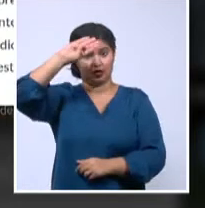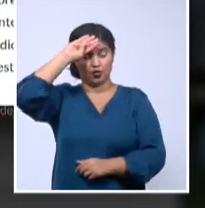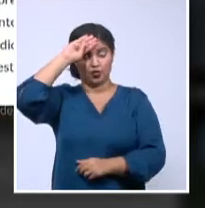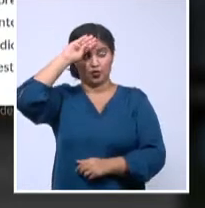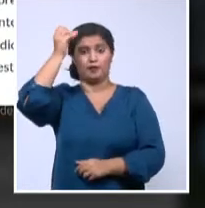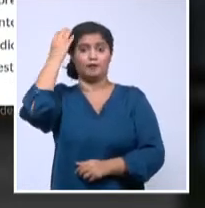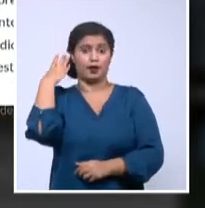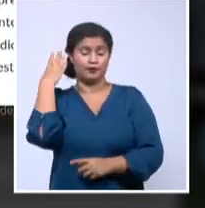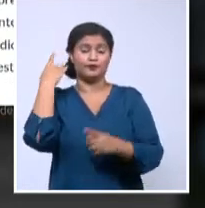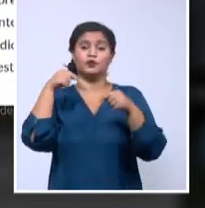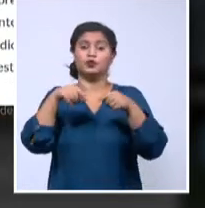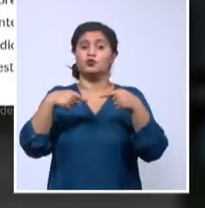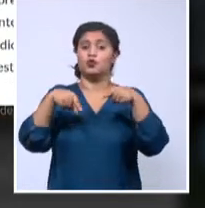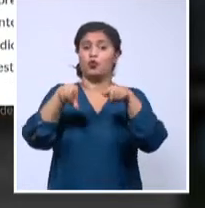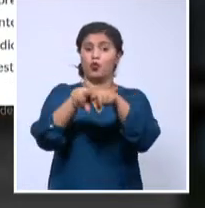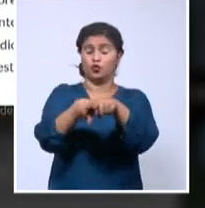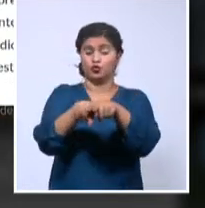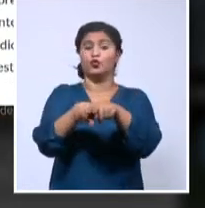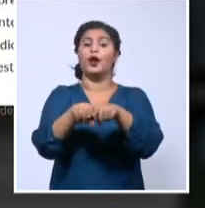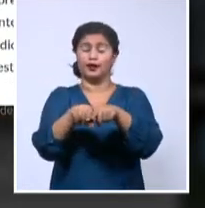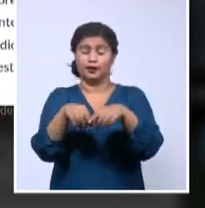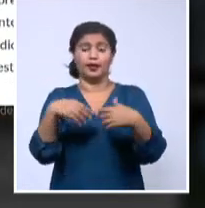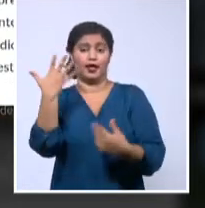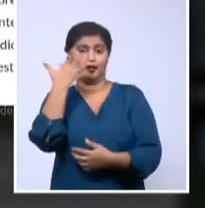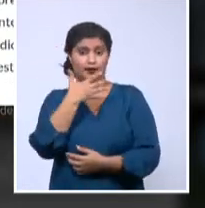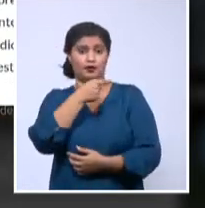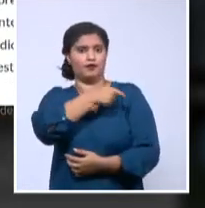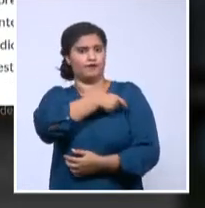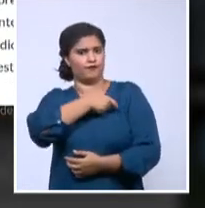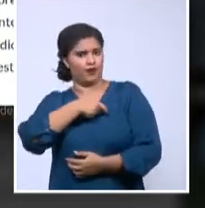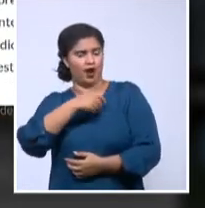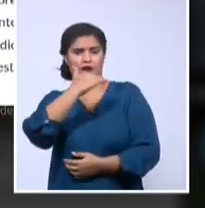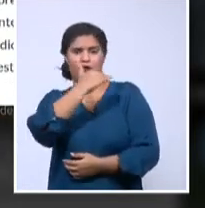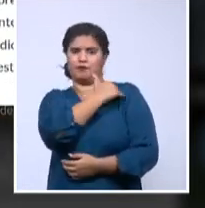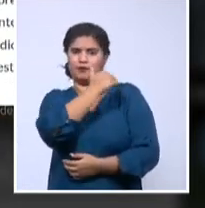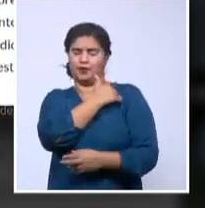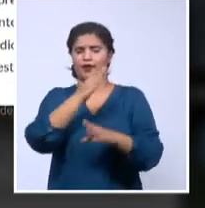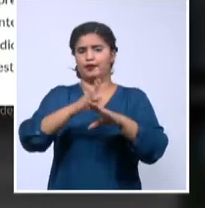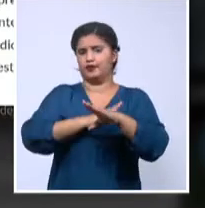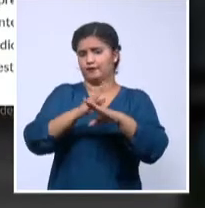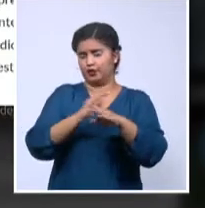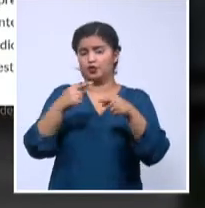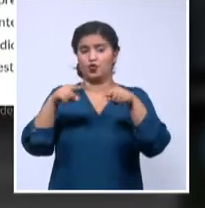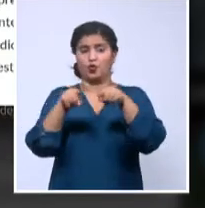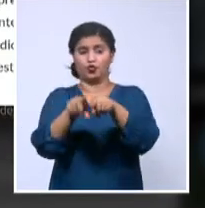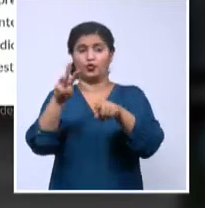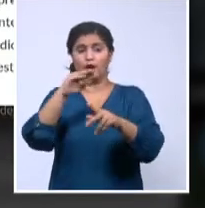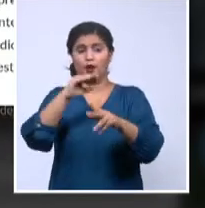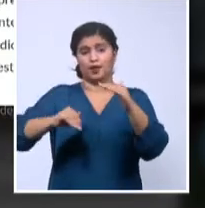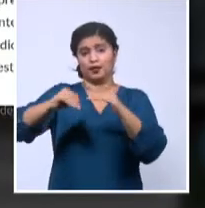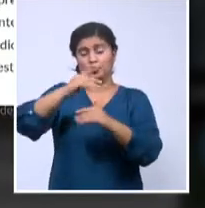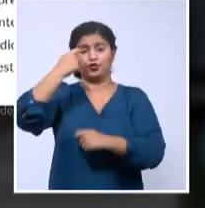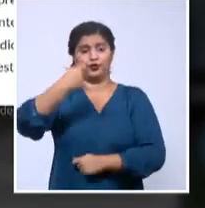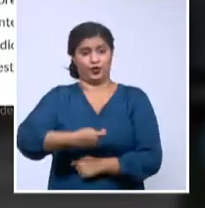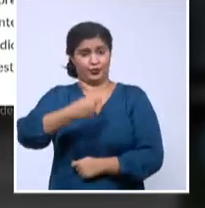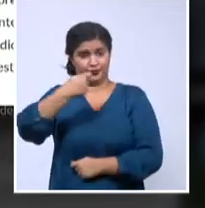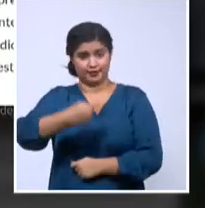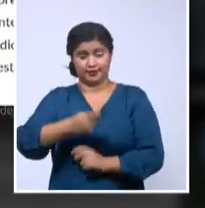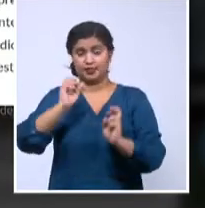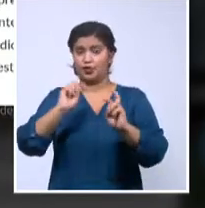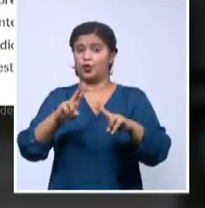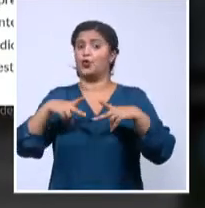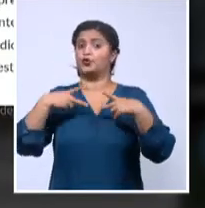una representación facultada del MININ, del Ministerio del Interior y el Ministerio de Justicia. Fíjense, estamos hablando, me remito a los